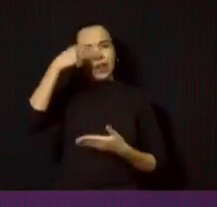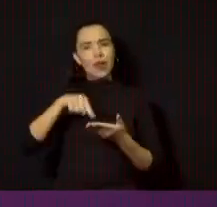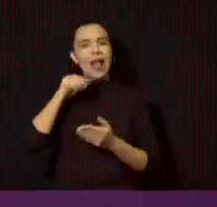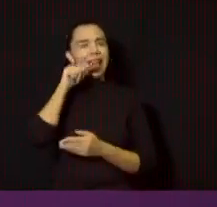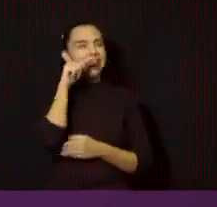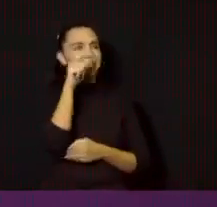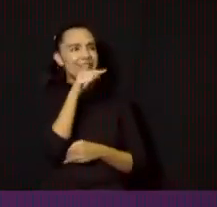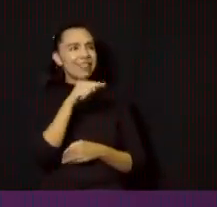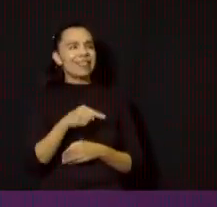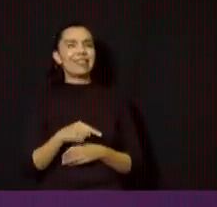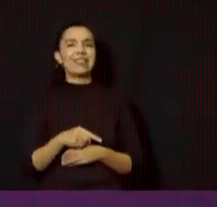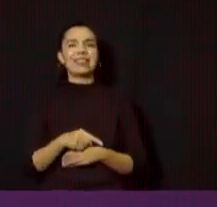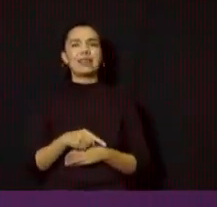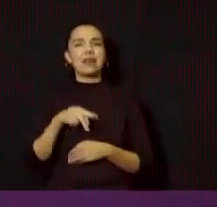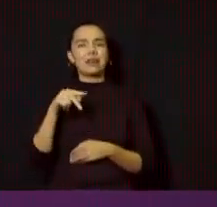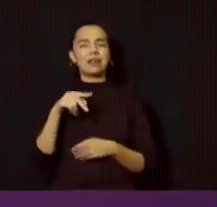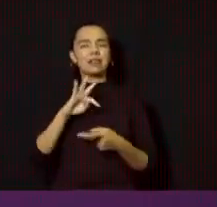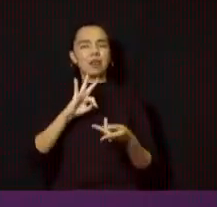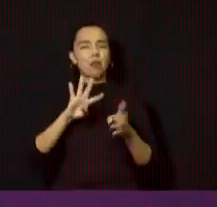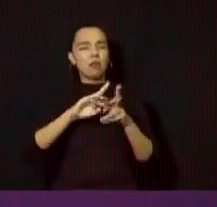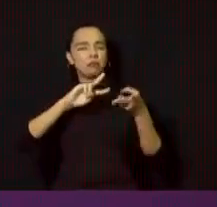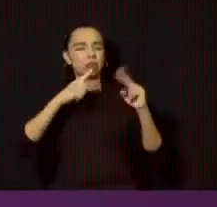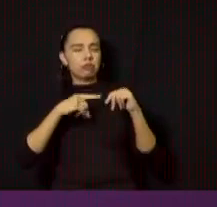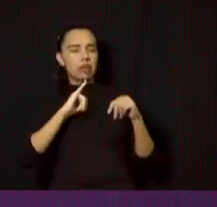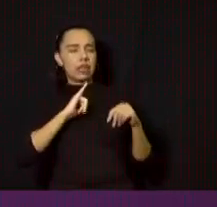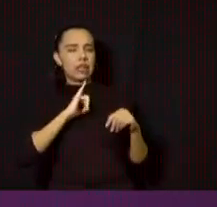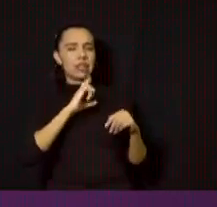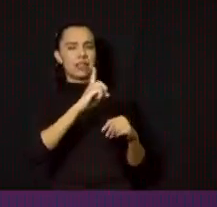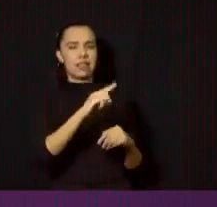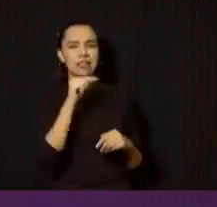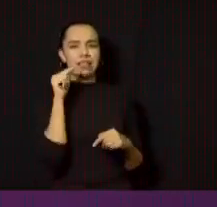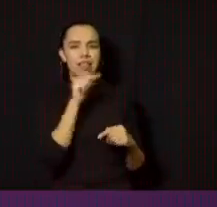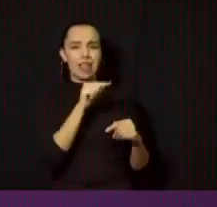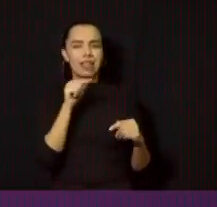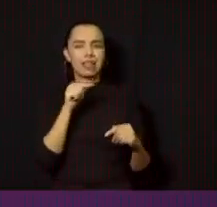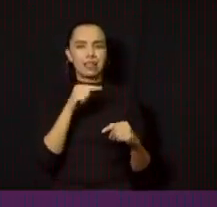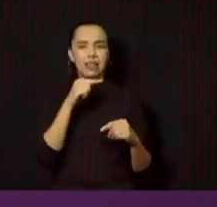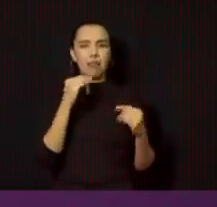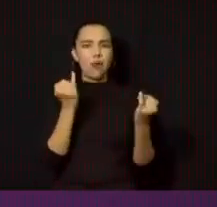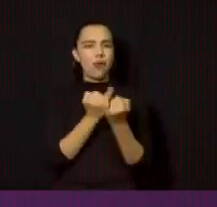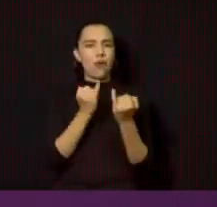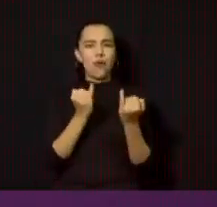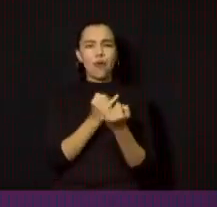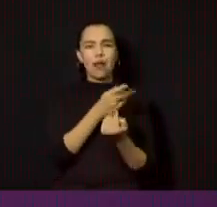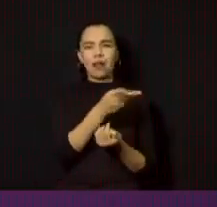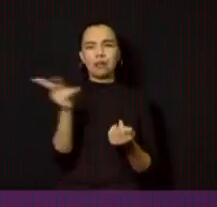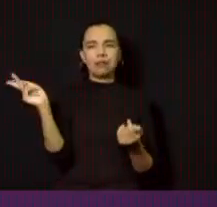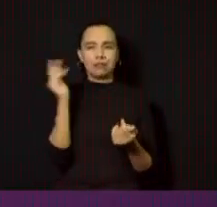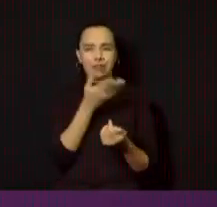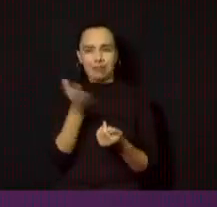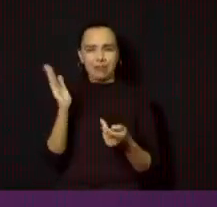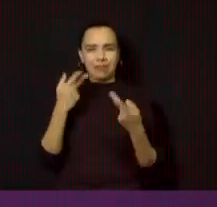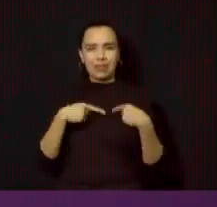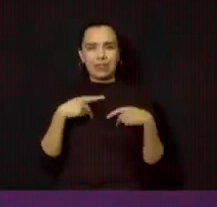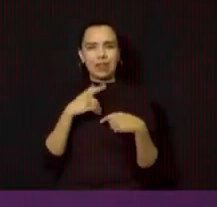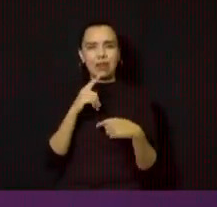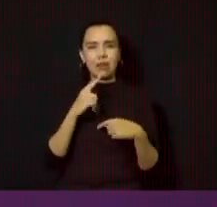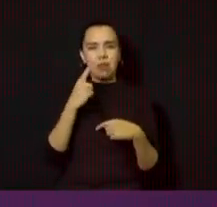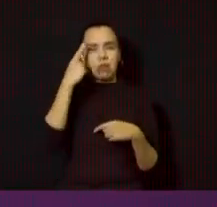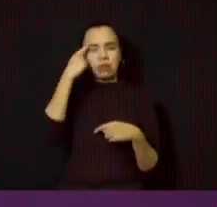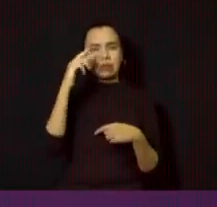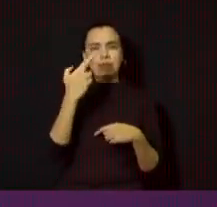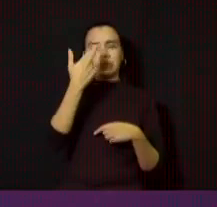veía muchas cosas de él en ti, y para él tú eras igual que como para muchos de nosotros, un recordatorio y